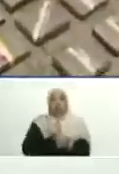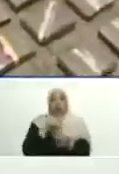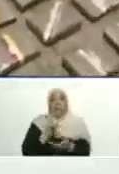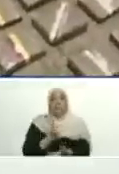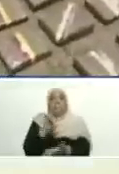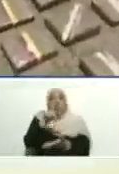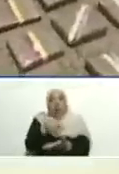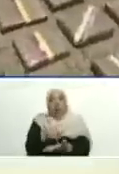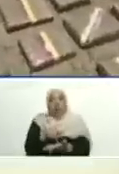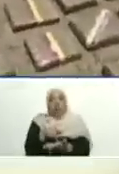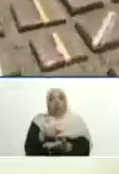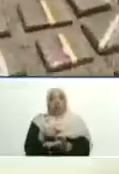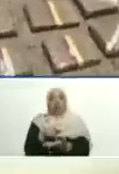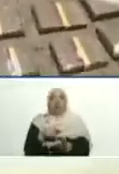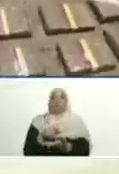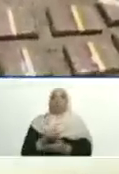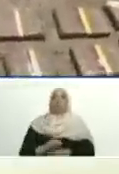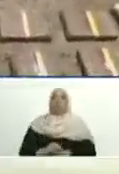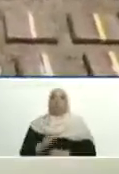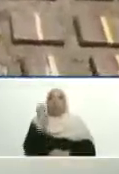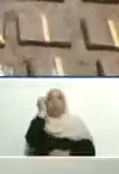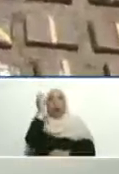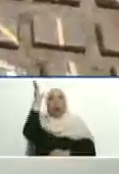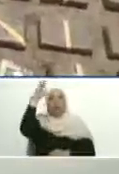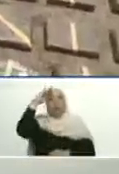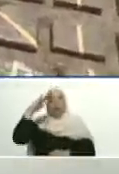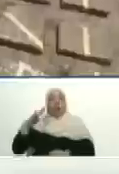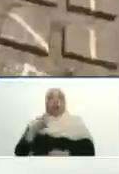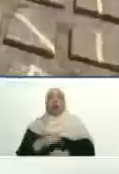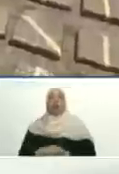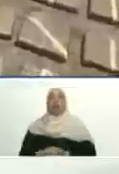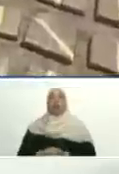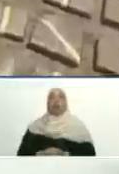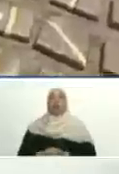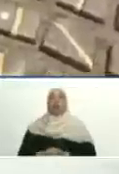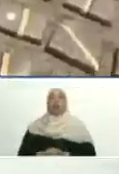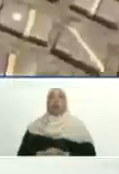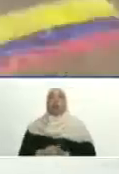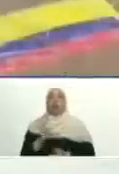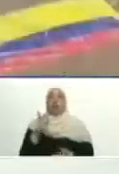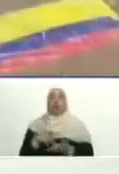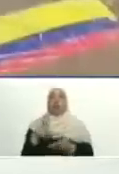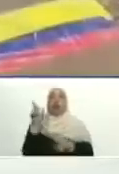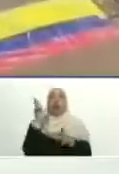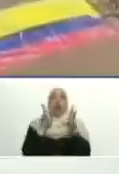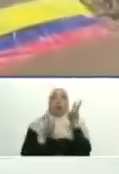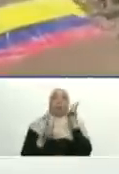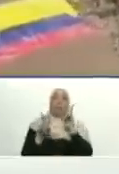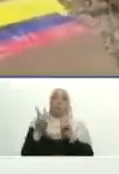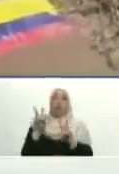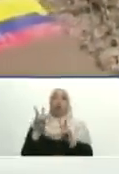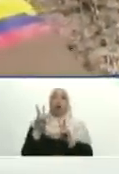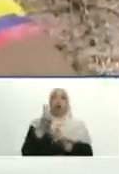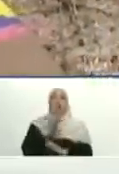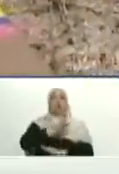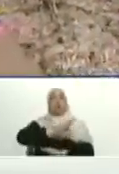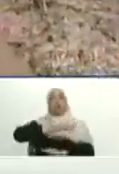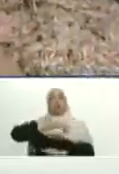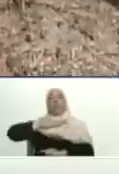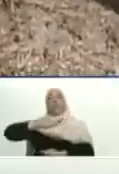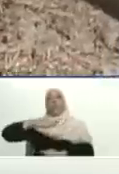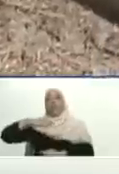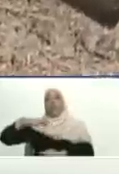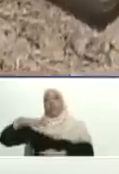presencia y la capacidad militar operativa para limpiar nuestros mares, limpiar nuestras